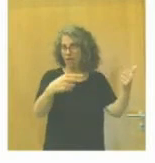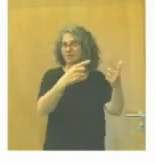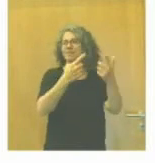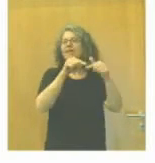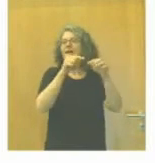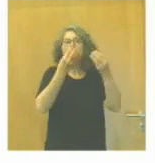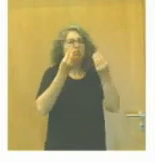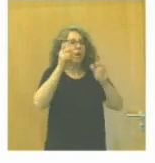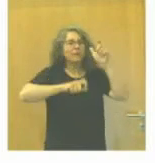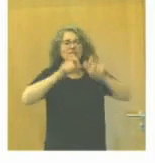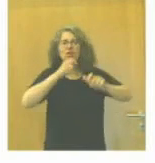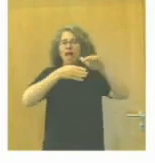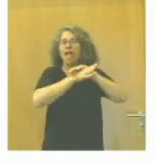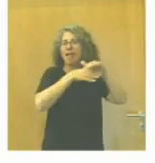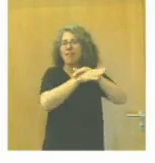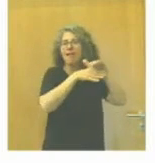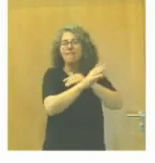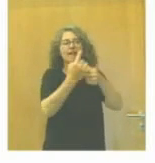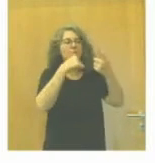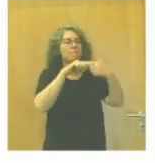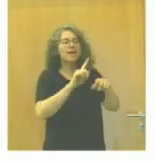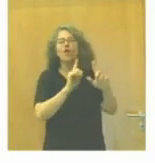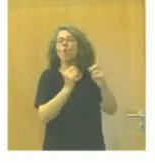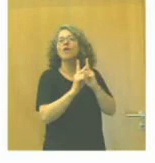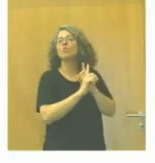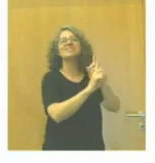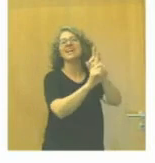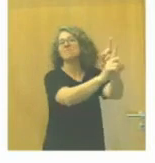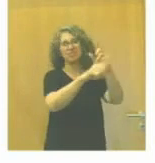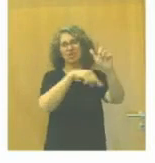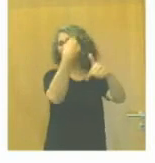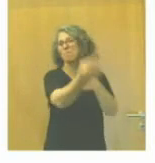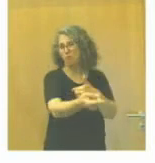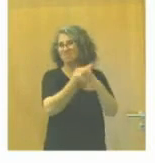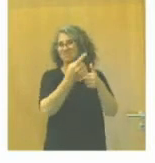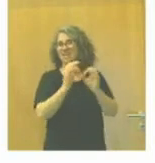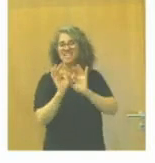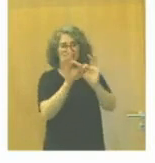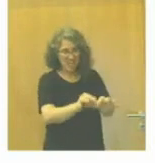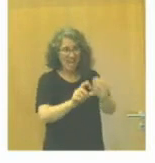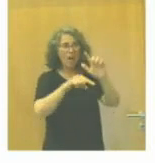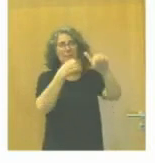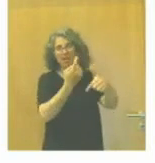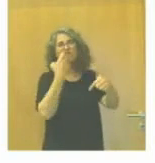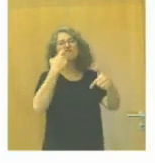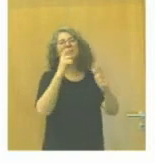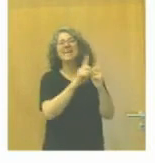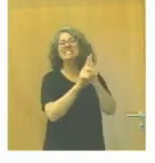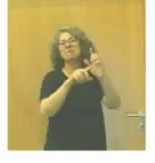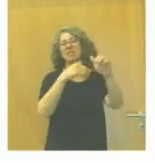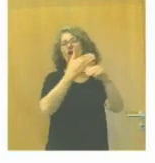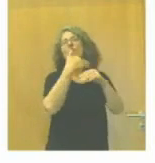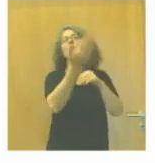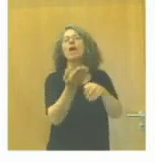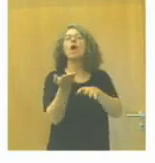pasan por ella sin tener el seguimiento adecuado a pesar de las cosas que les dije anteriormente. En ese